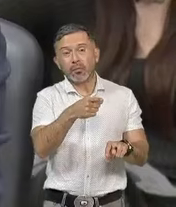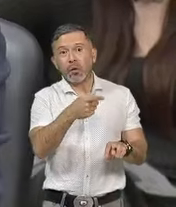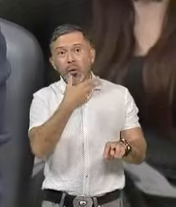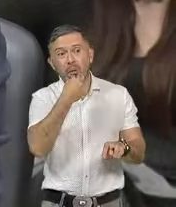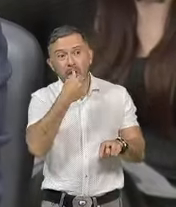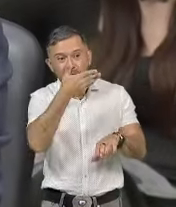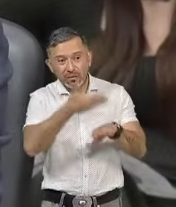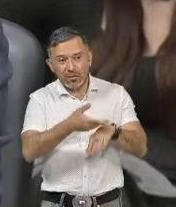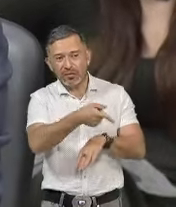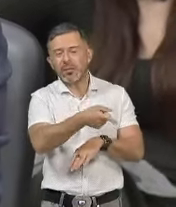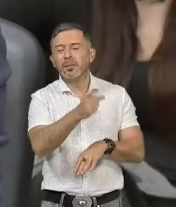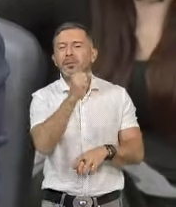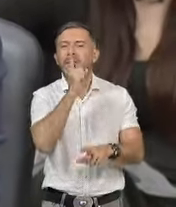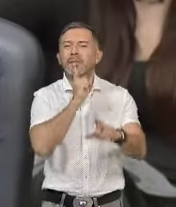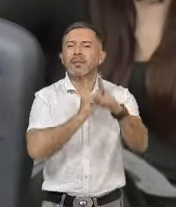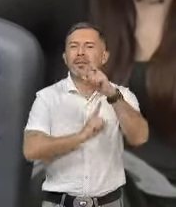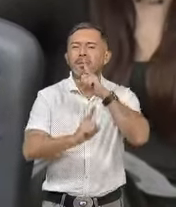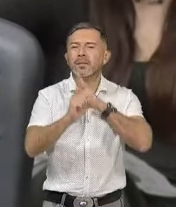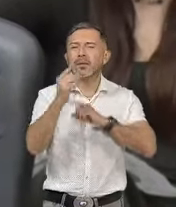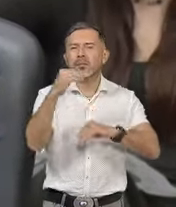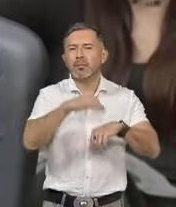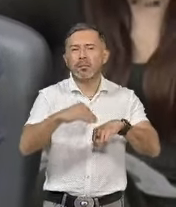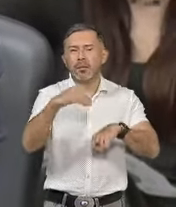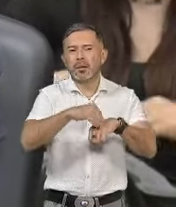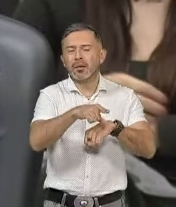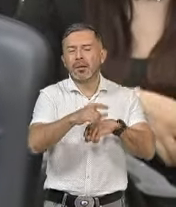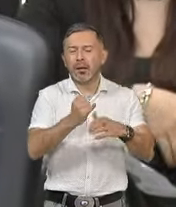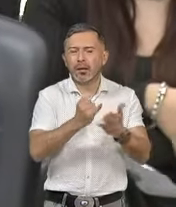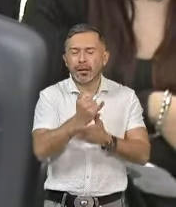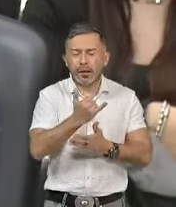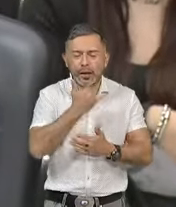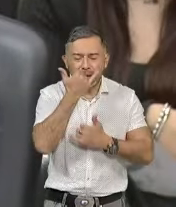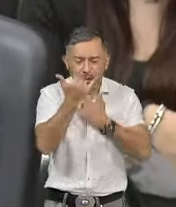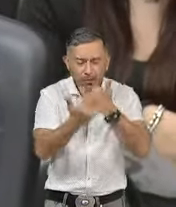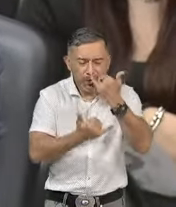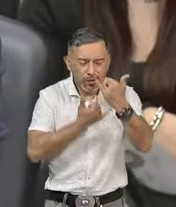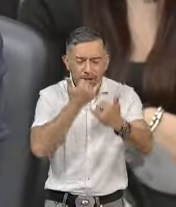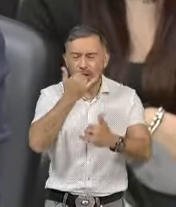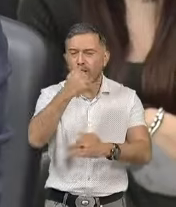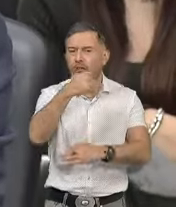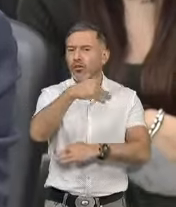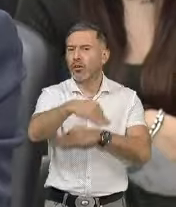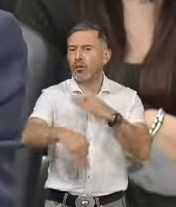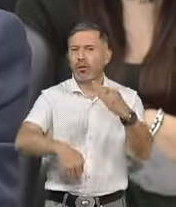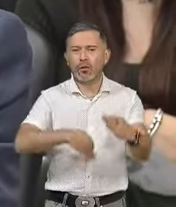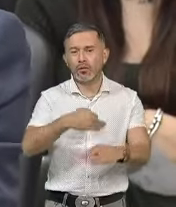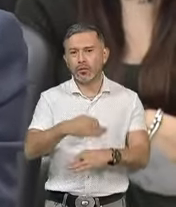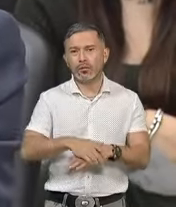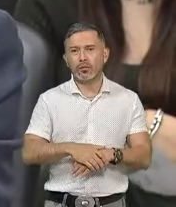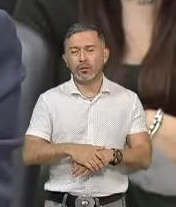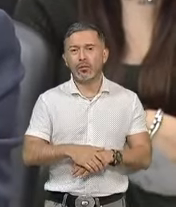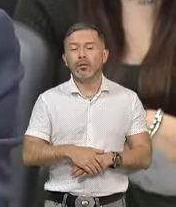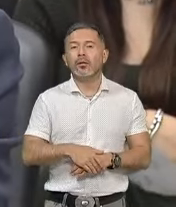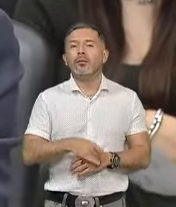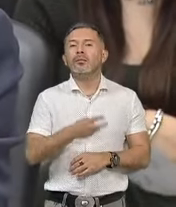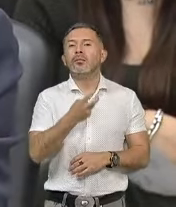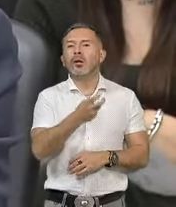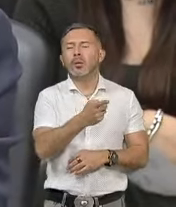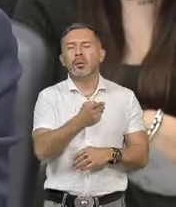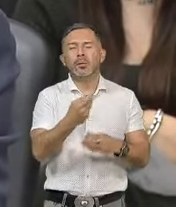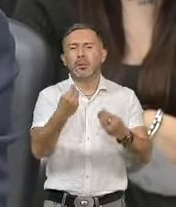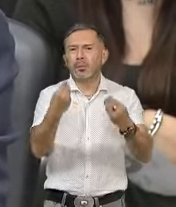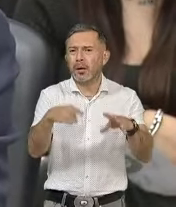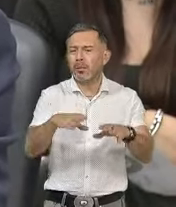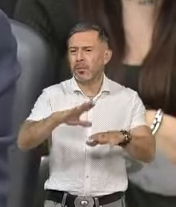el hombre que equivocó en todo un hombre que provocó un montón